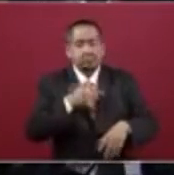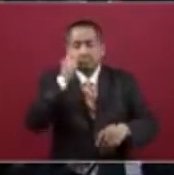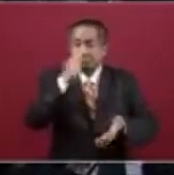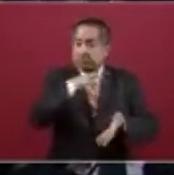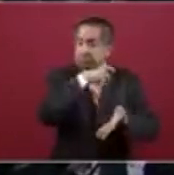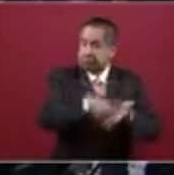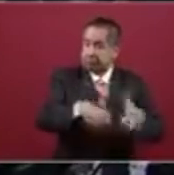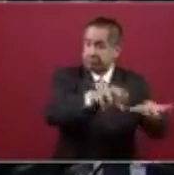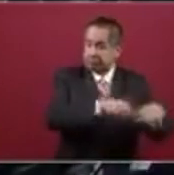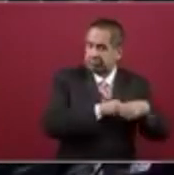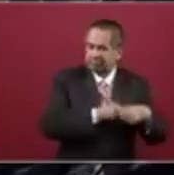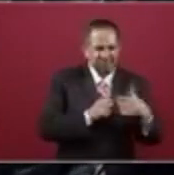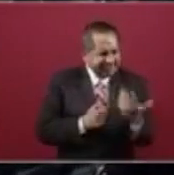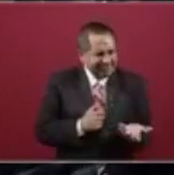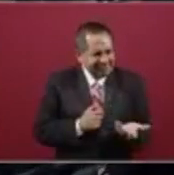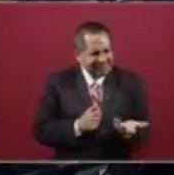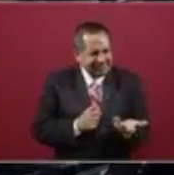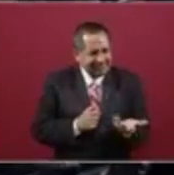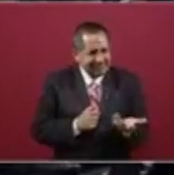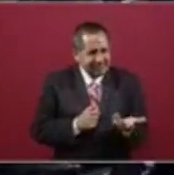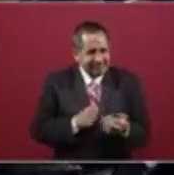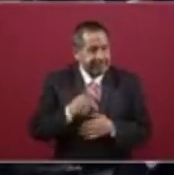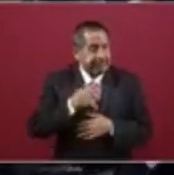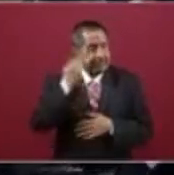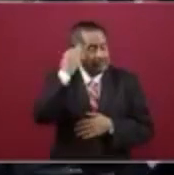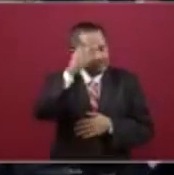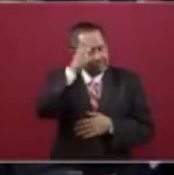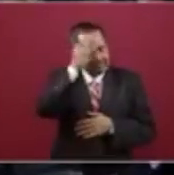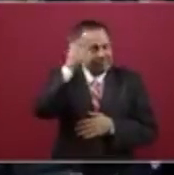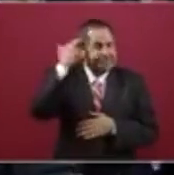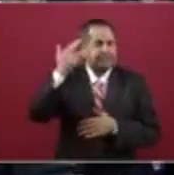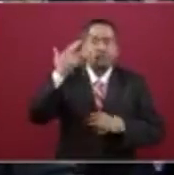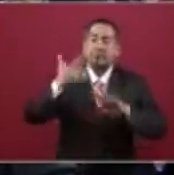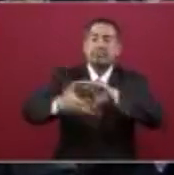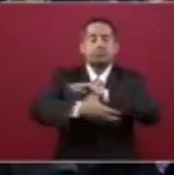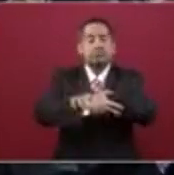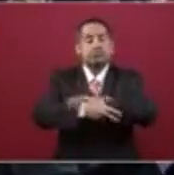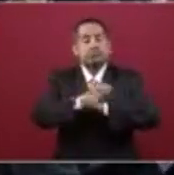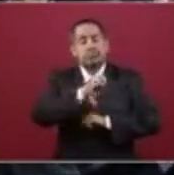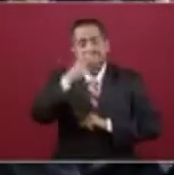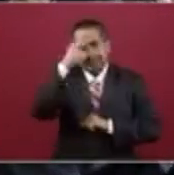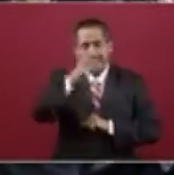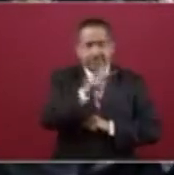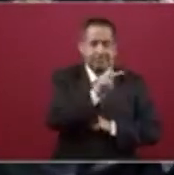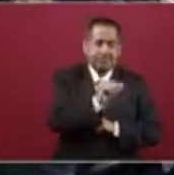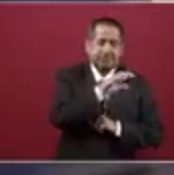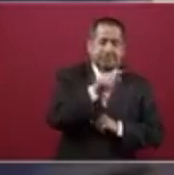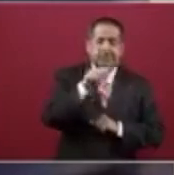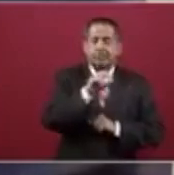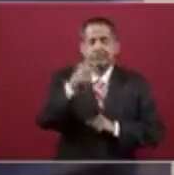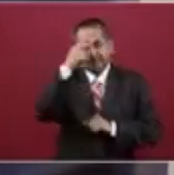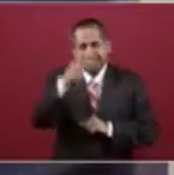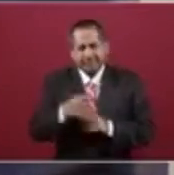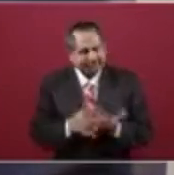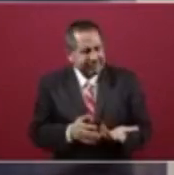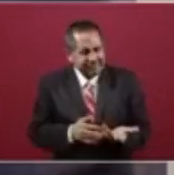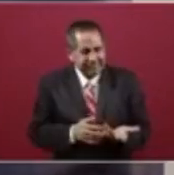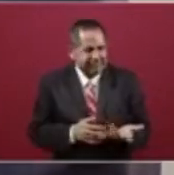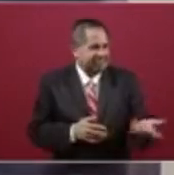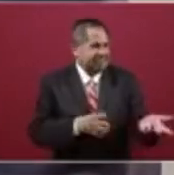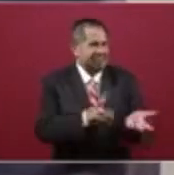en el llamado Pacto por México, valía cuando